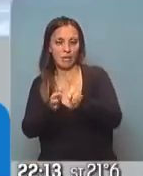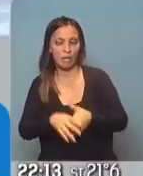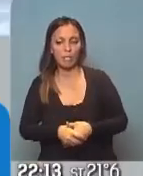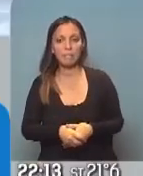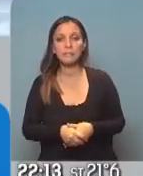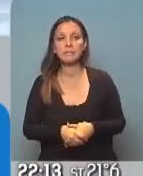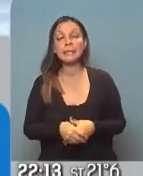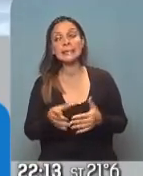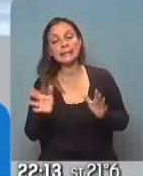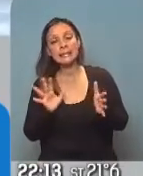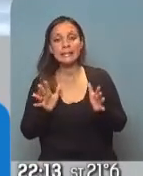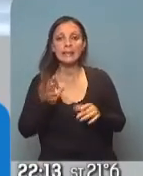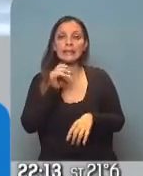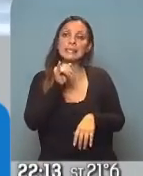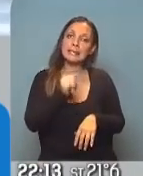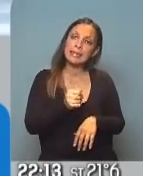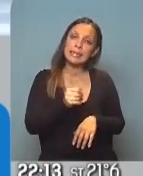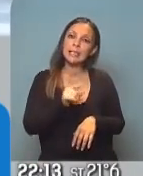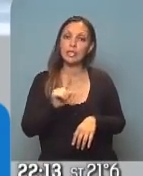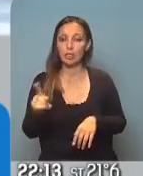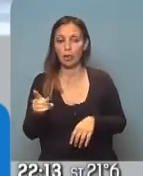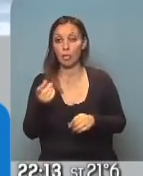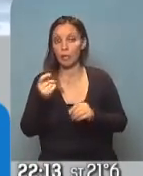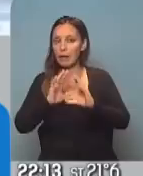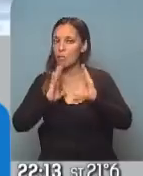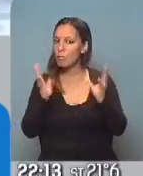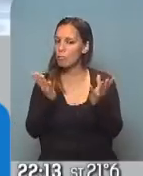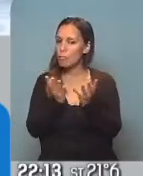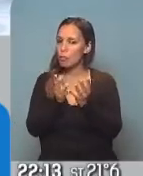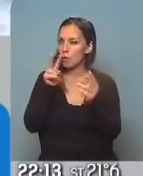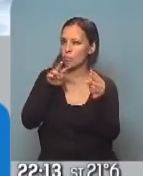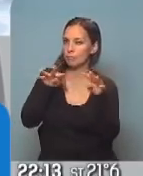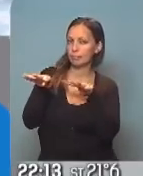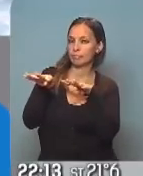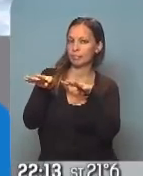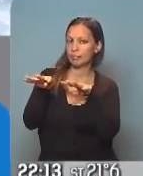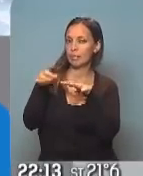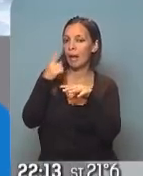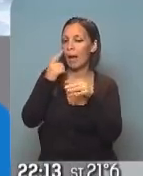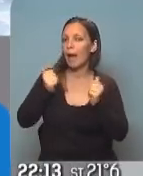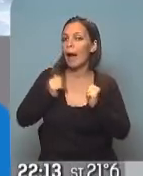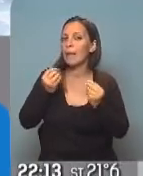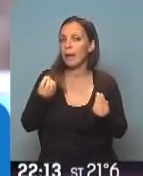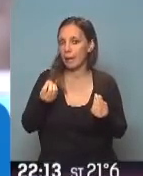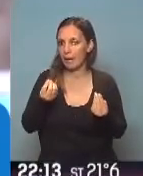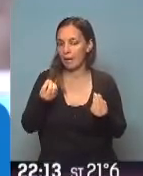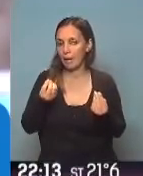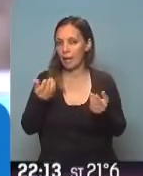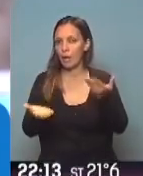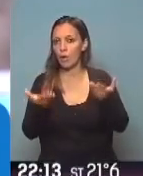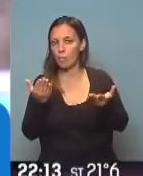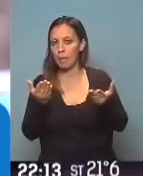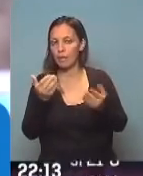Sí y no. A ver. Porque el mundo está muy expectante sobre el Bolsonaro de campaña y el